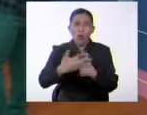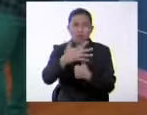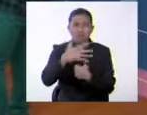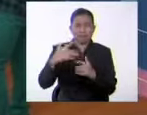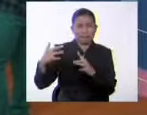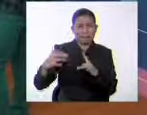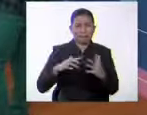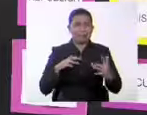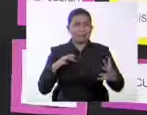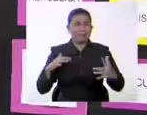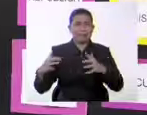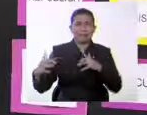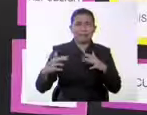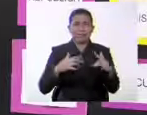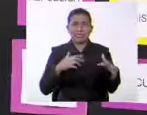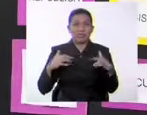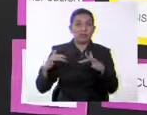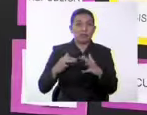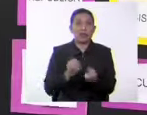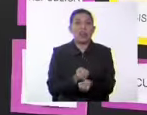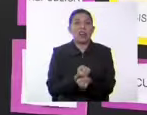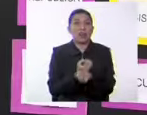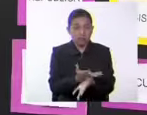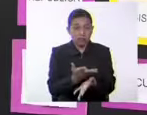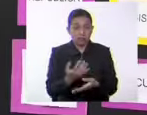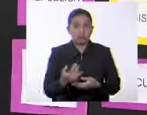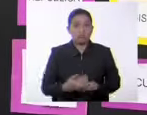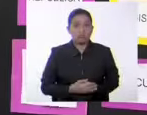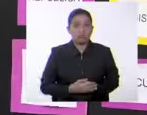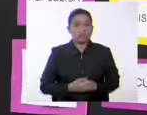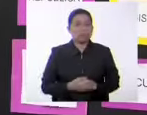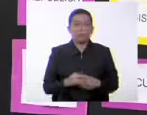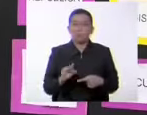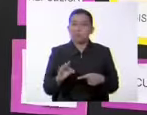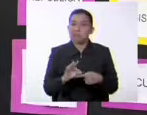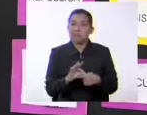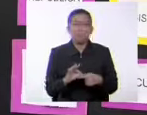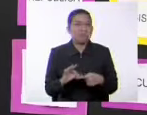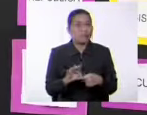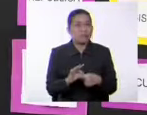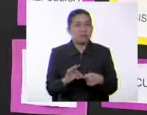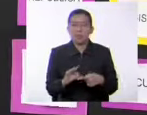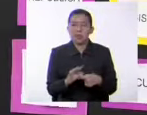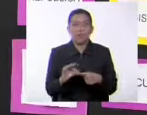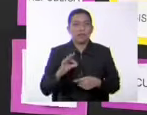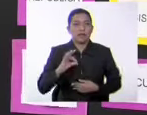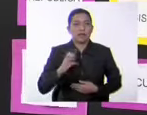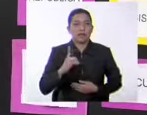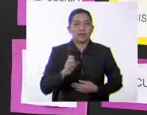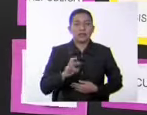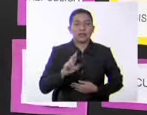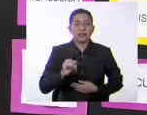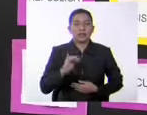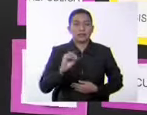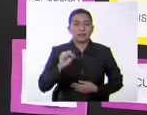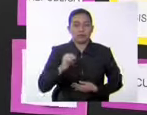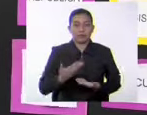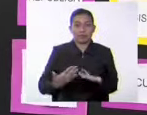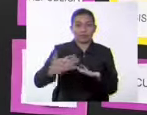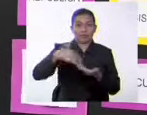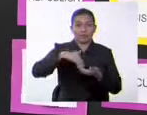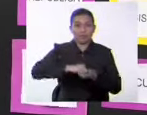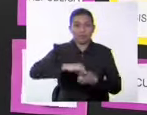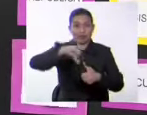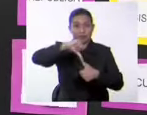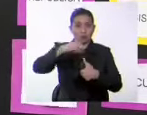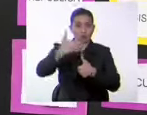mencionabas, es que dio paso a que realmente no funcionara precisamente esta federación y que estos países o que estas,